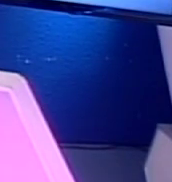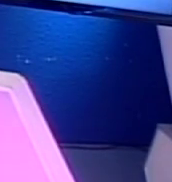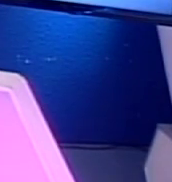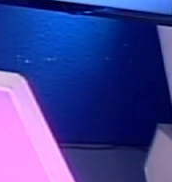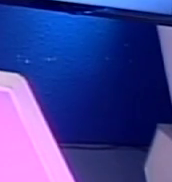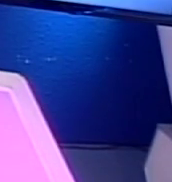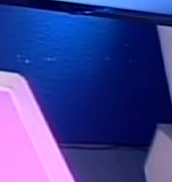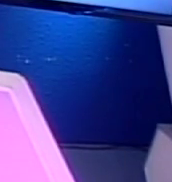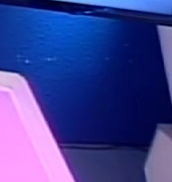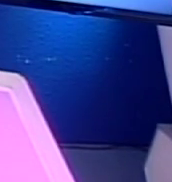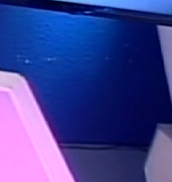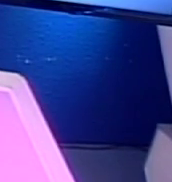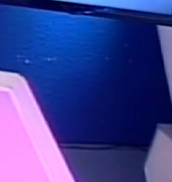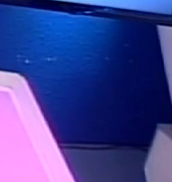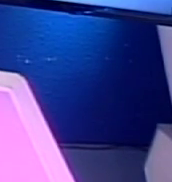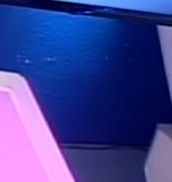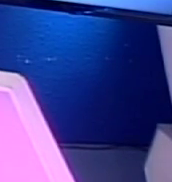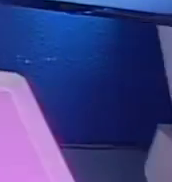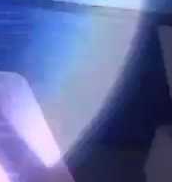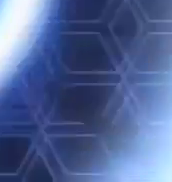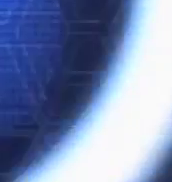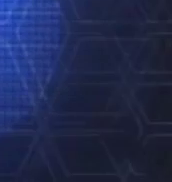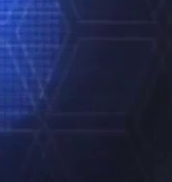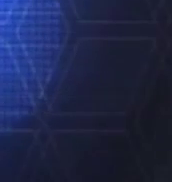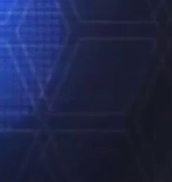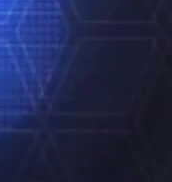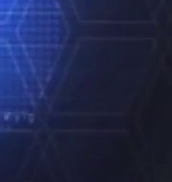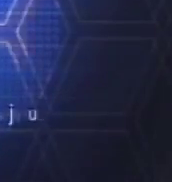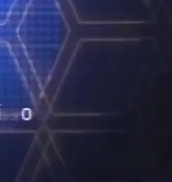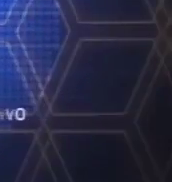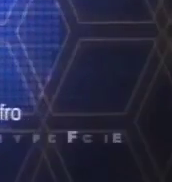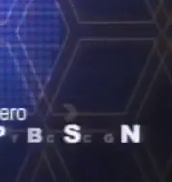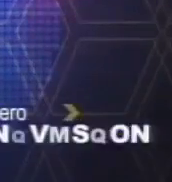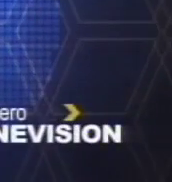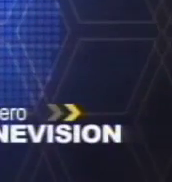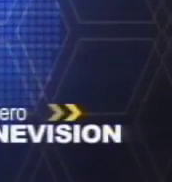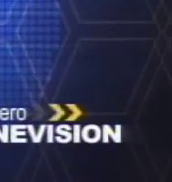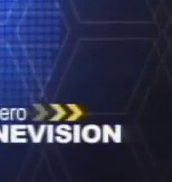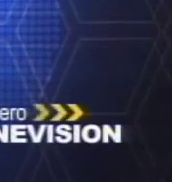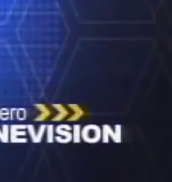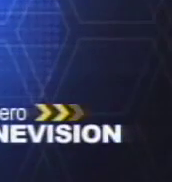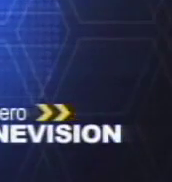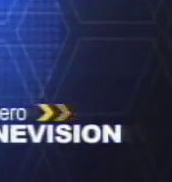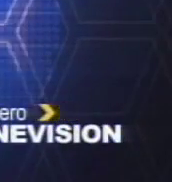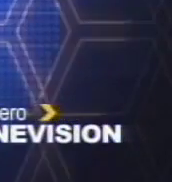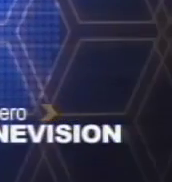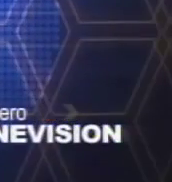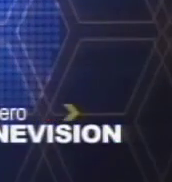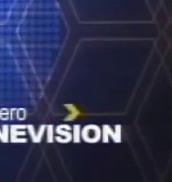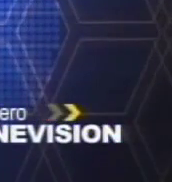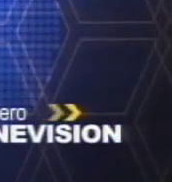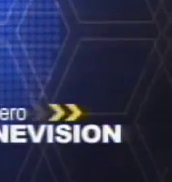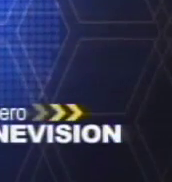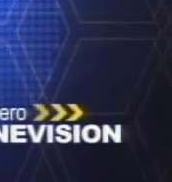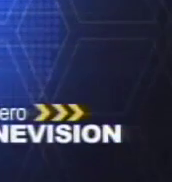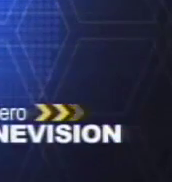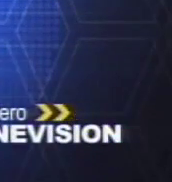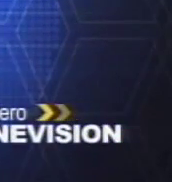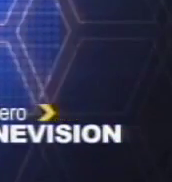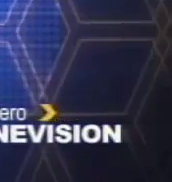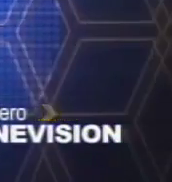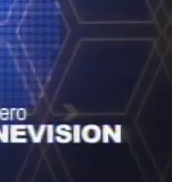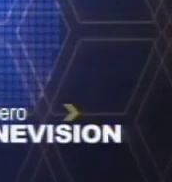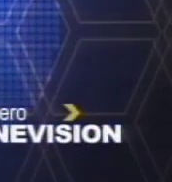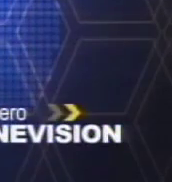violencia no hay paraíso rompe el silencio Ya noticiero televisión te dice con